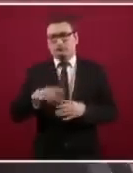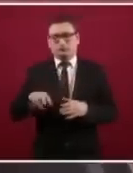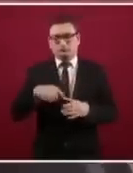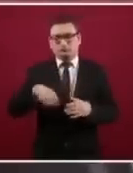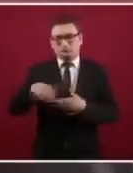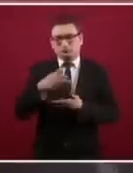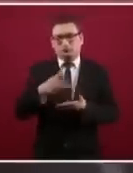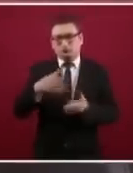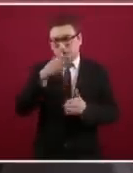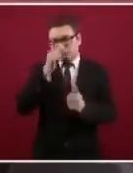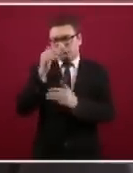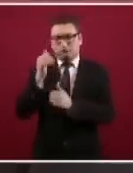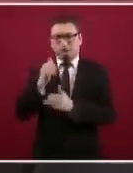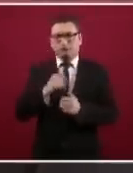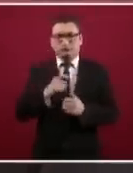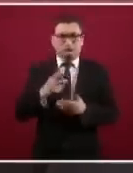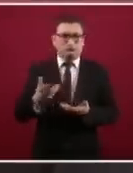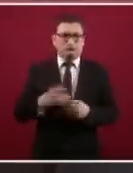contaminar